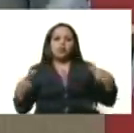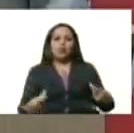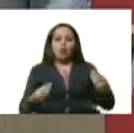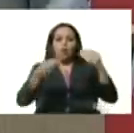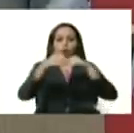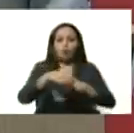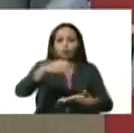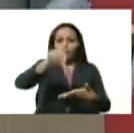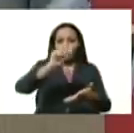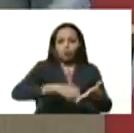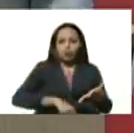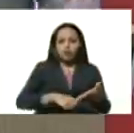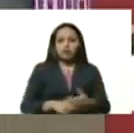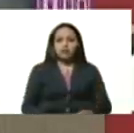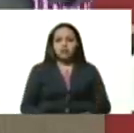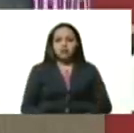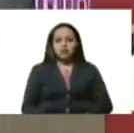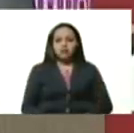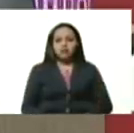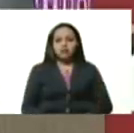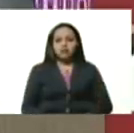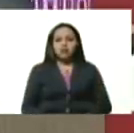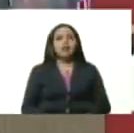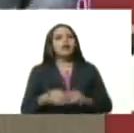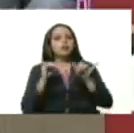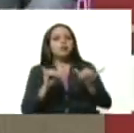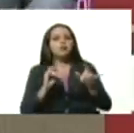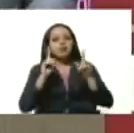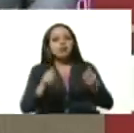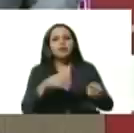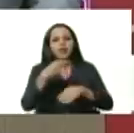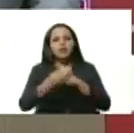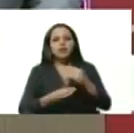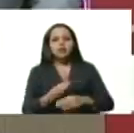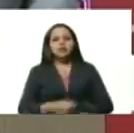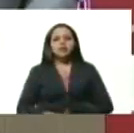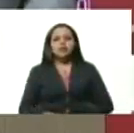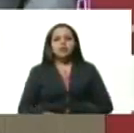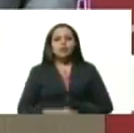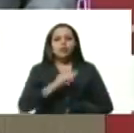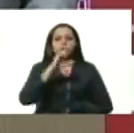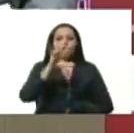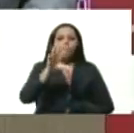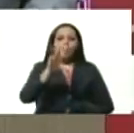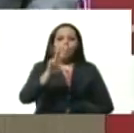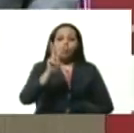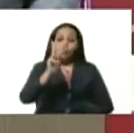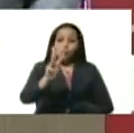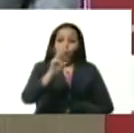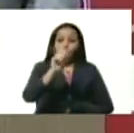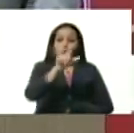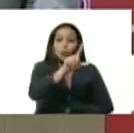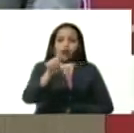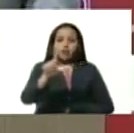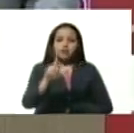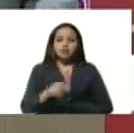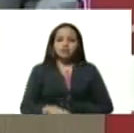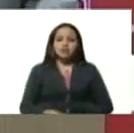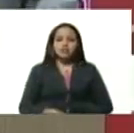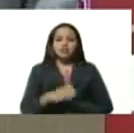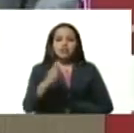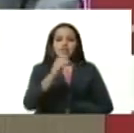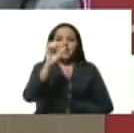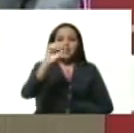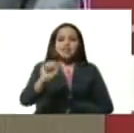Guaidó y Jordan Goodrow, ahora lo está haciendo The Wall Street Journal y responsabiliza directamente